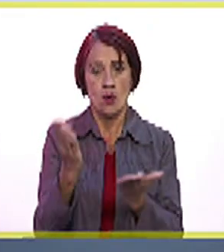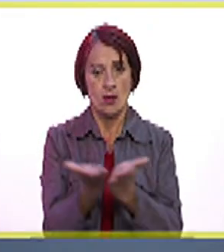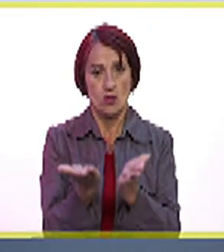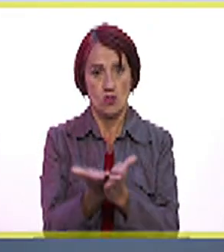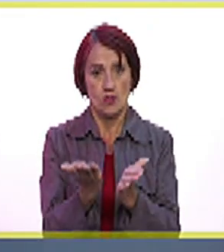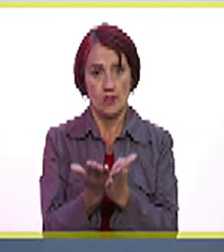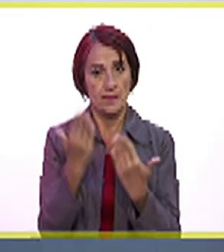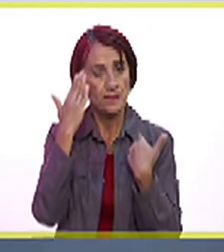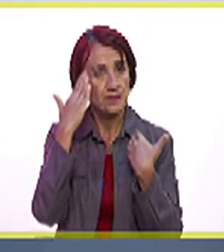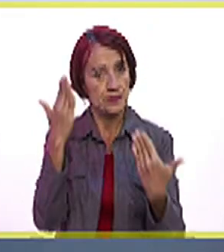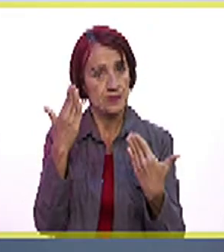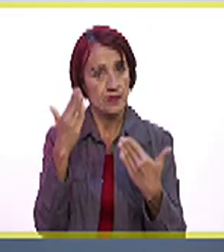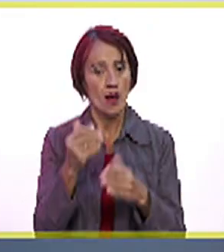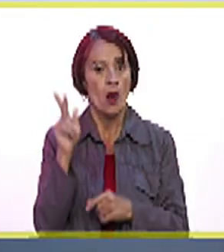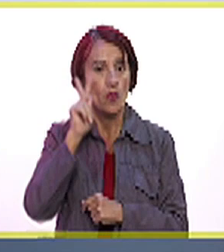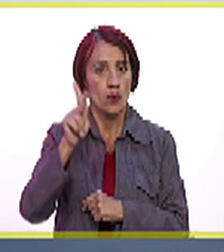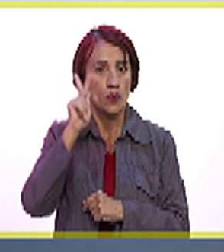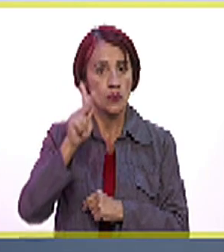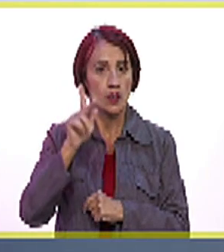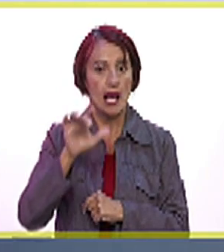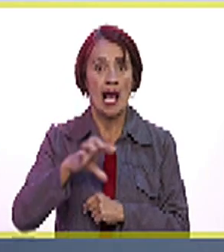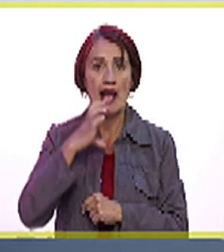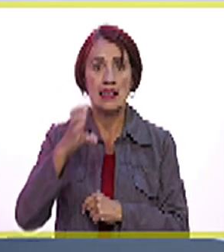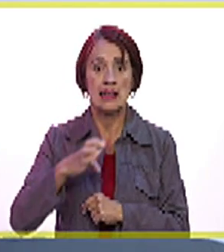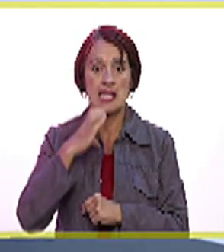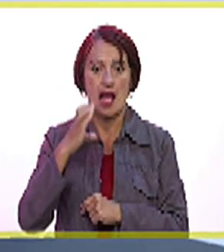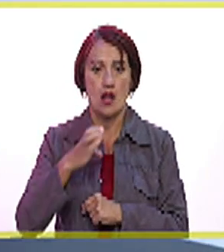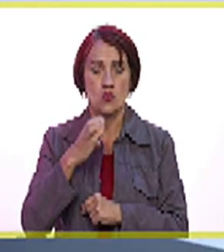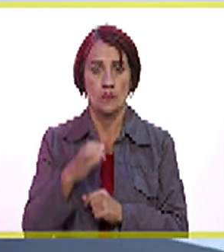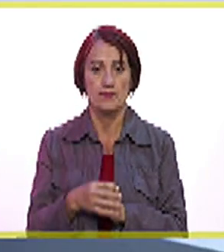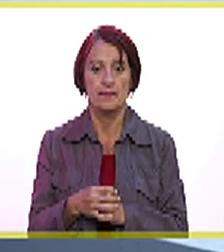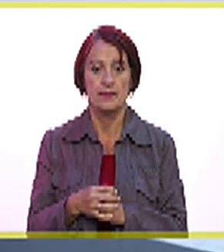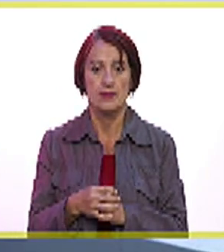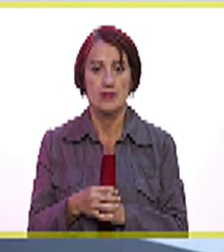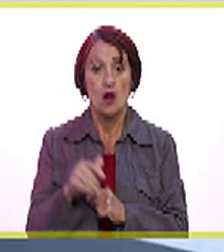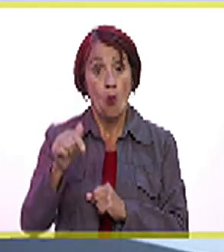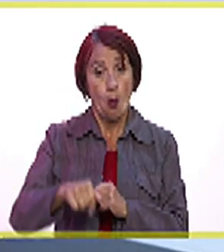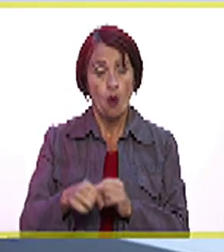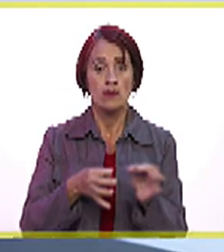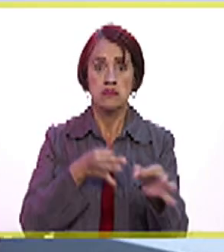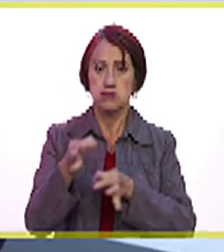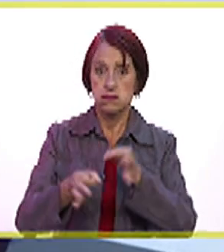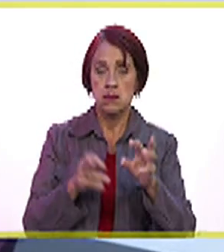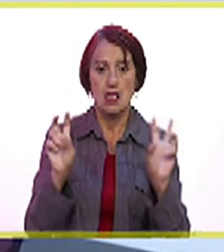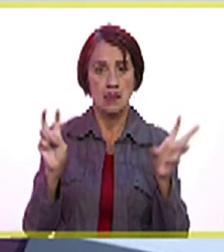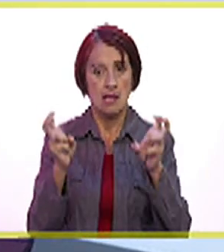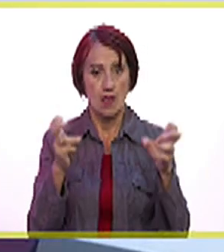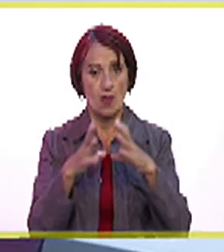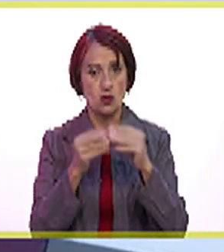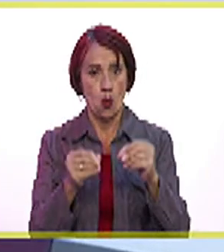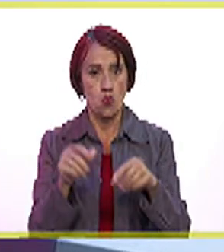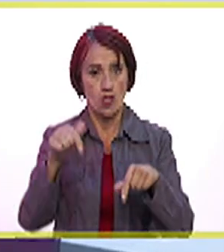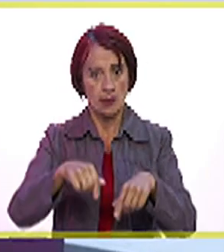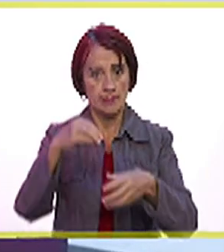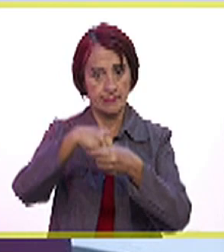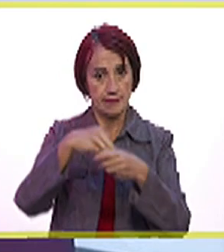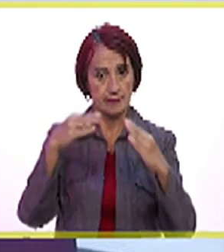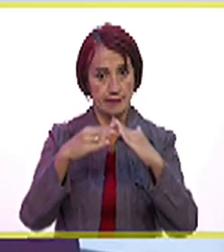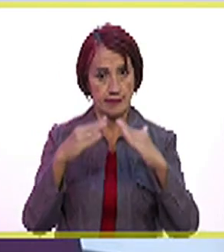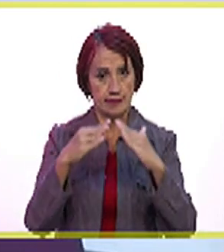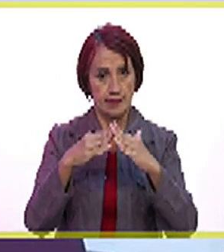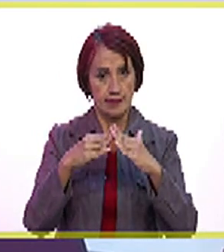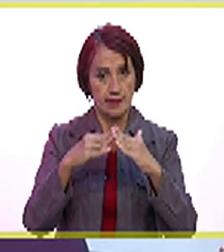nuevamente el profesor Wilmer Santana en el área de castellano. Hoy estaremos hablando de temas muy importantes para todos ustedes allá en casa y también paso